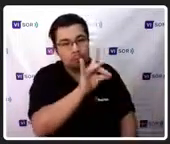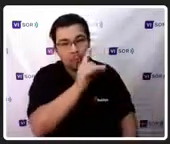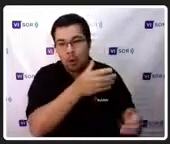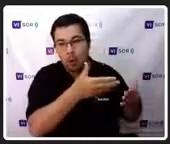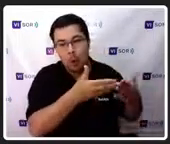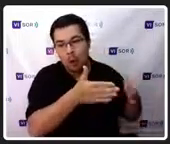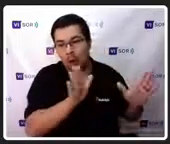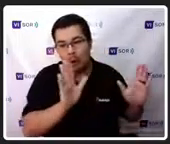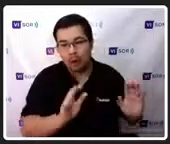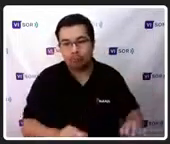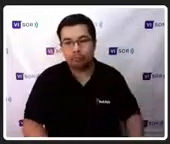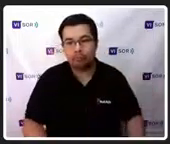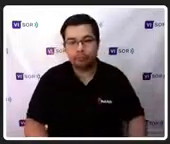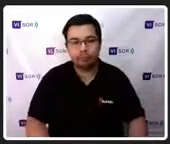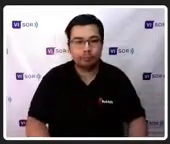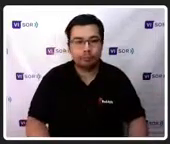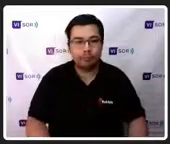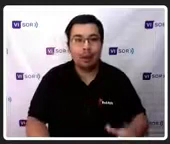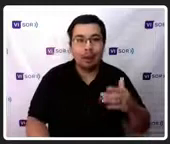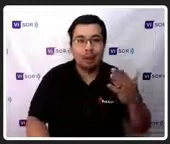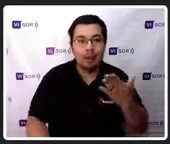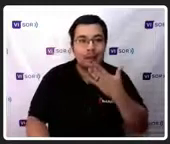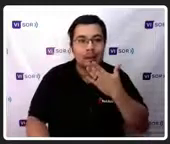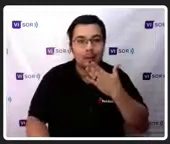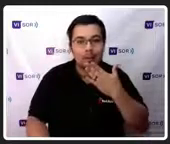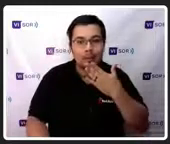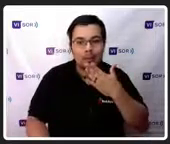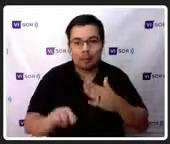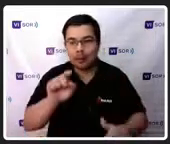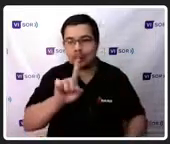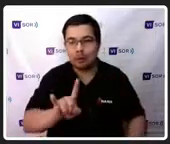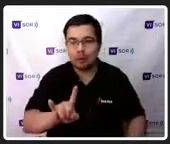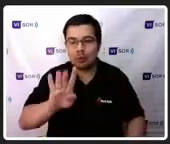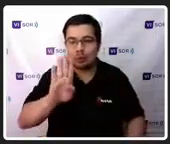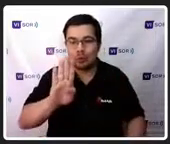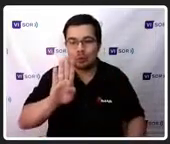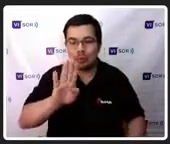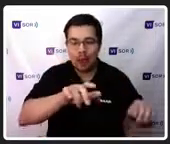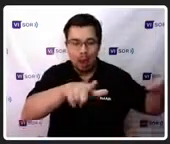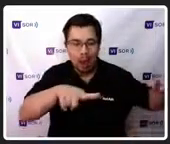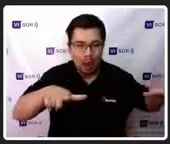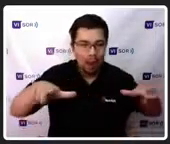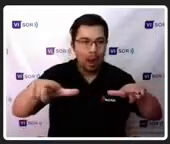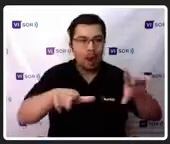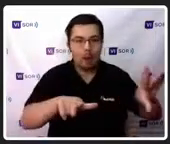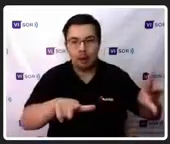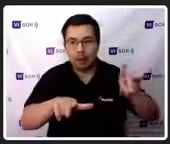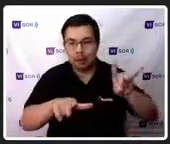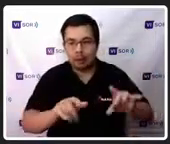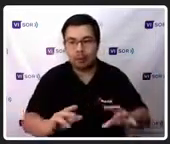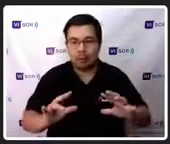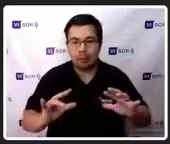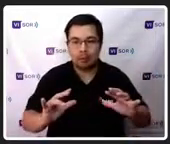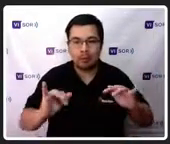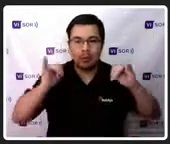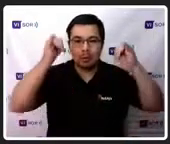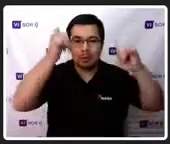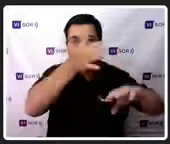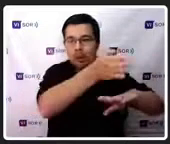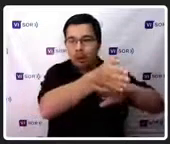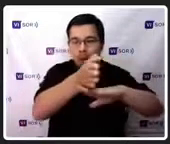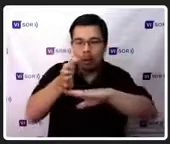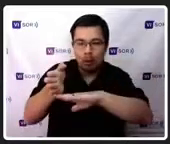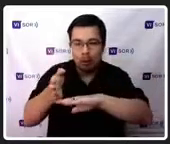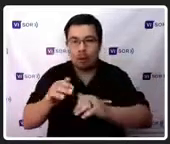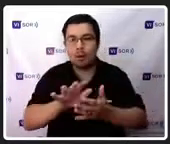o subsectores de la industria de turismo. El turismo, ¿no es cierto?, que tiene que ver más con los servicios de operación turística y la hotelería que ya